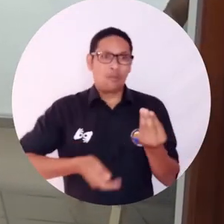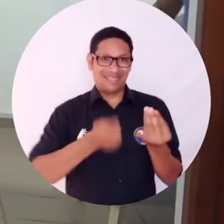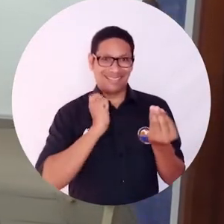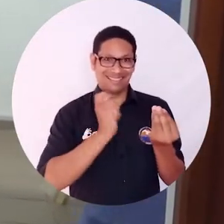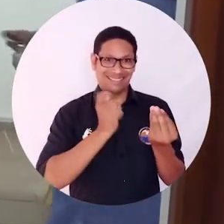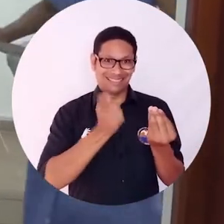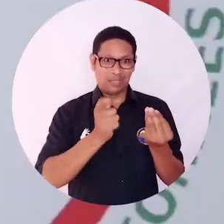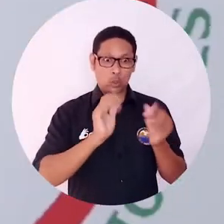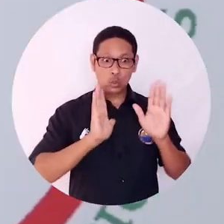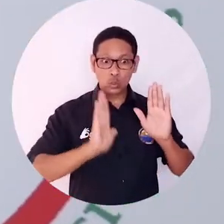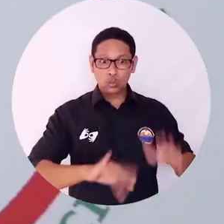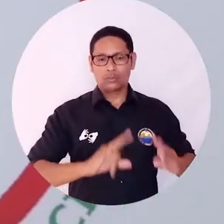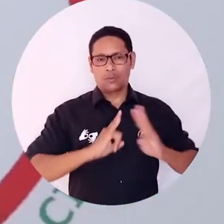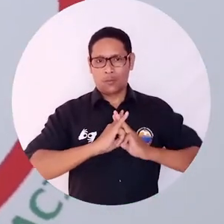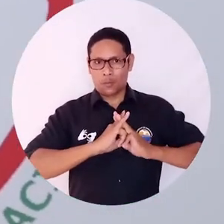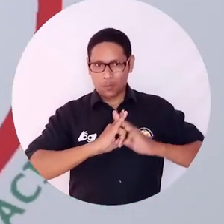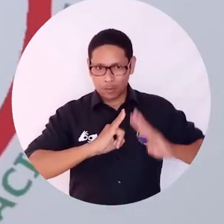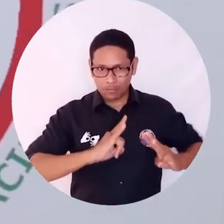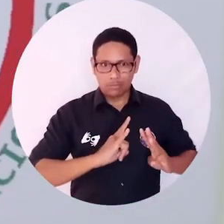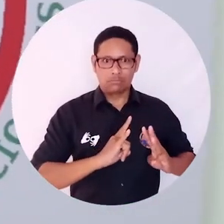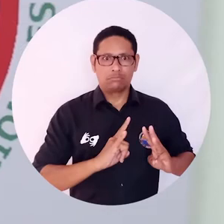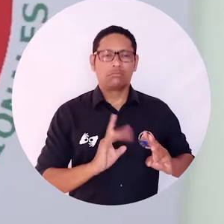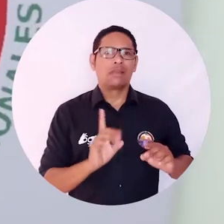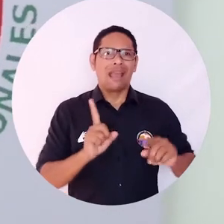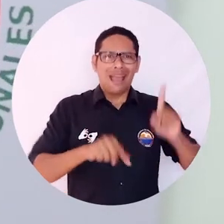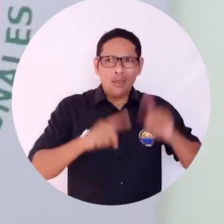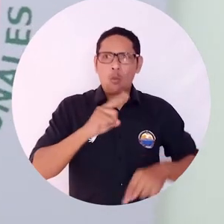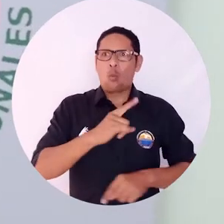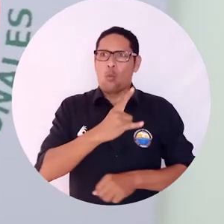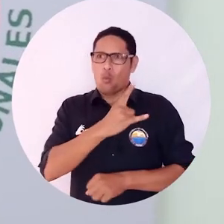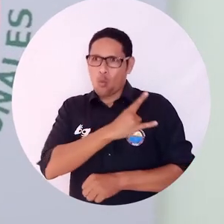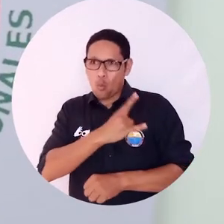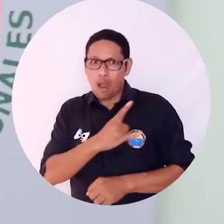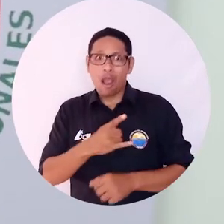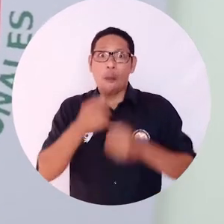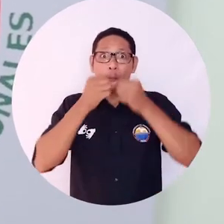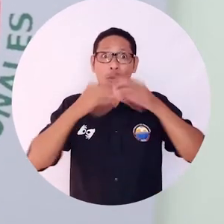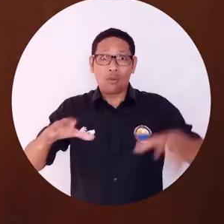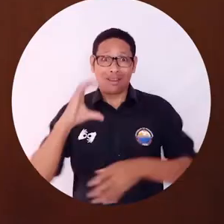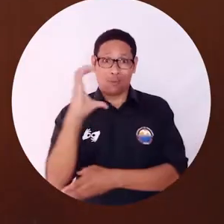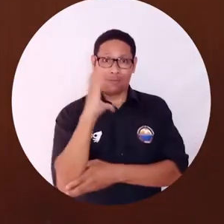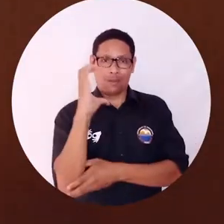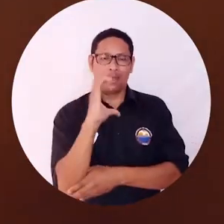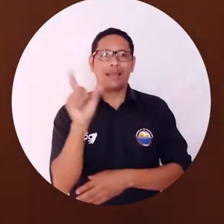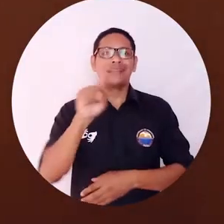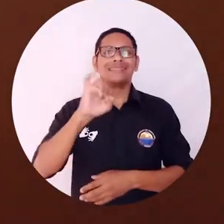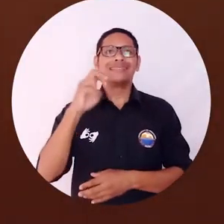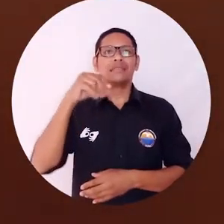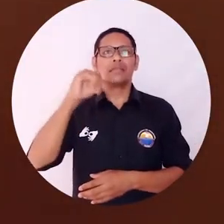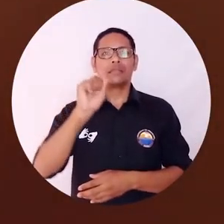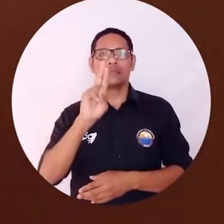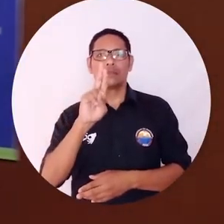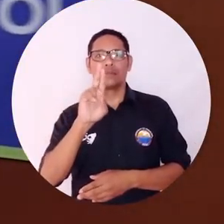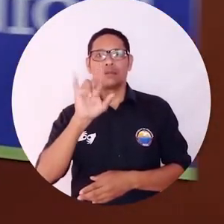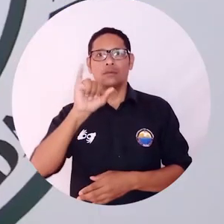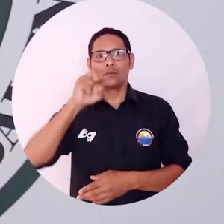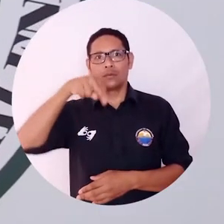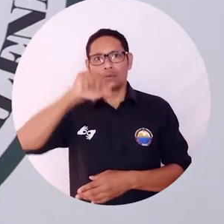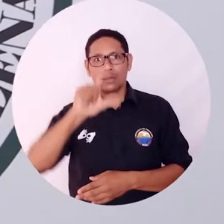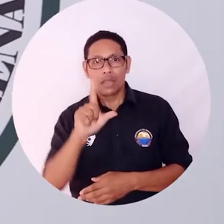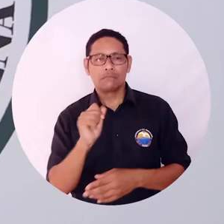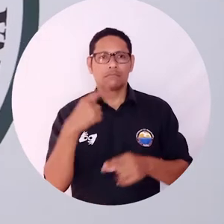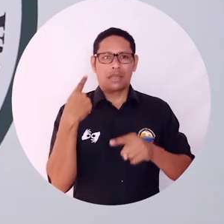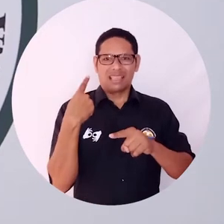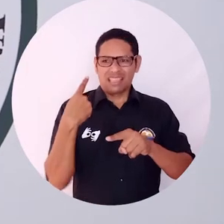el Sindicato Mixto de Trabajadores de las Universidades Públicas Nacionales Sintraunal, capítulo Magdalena, el Sindicato de Trabajadores